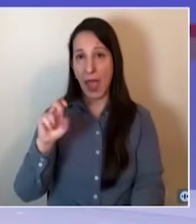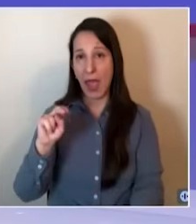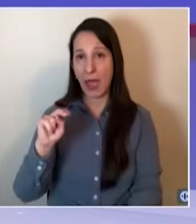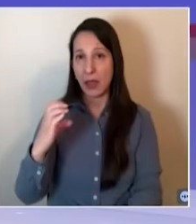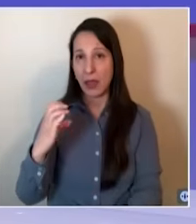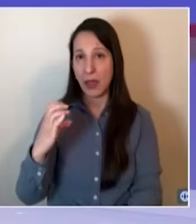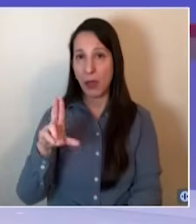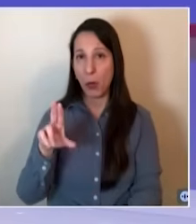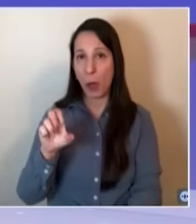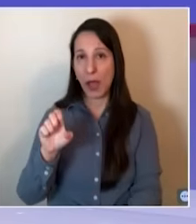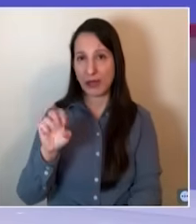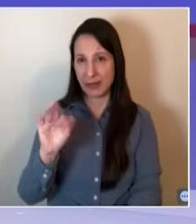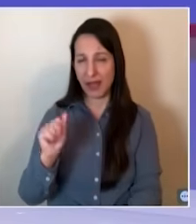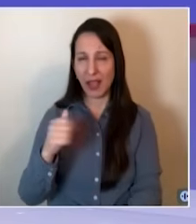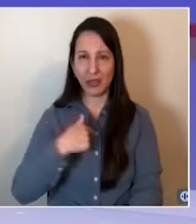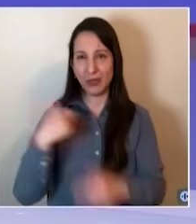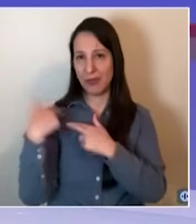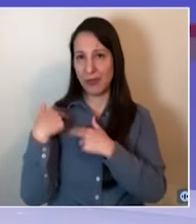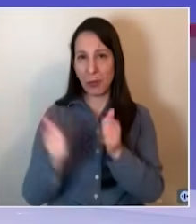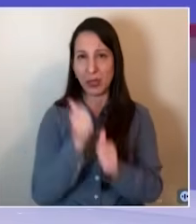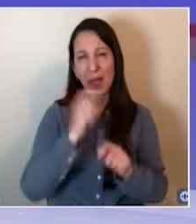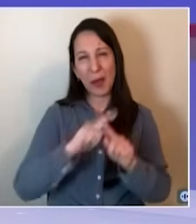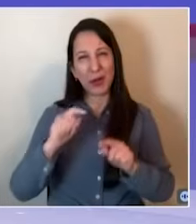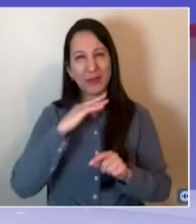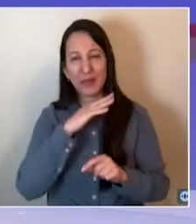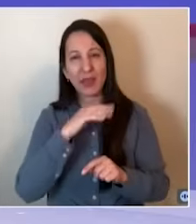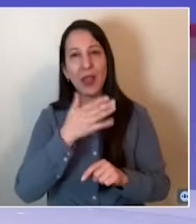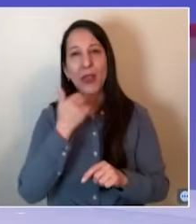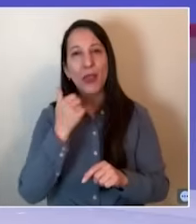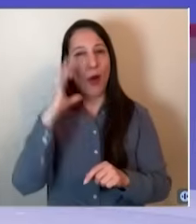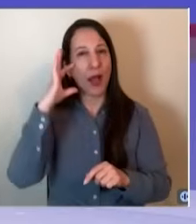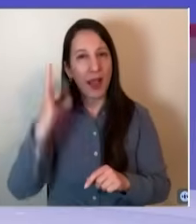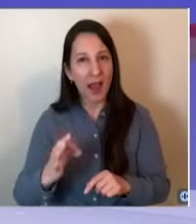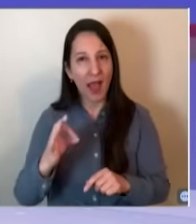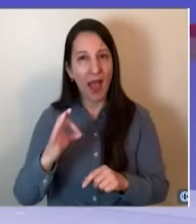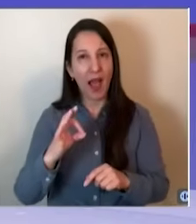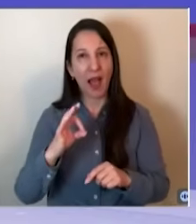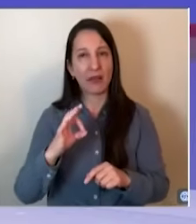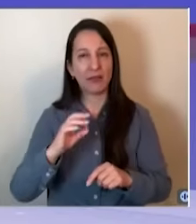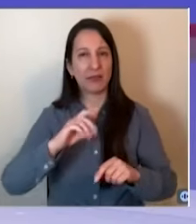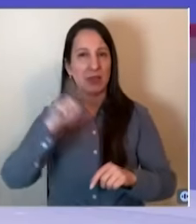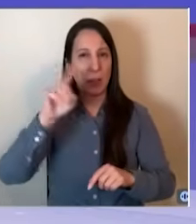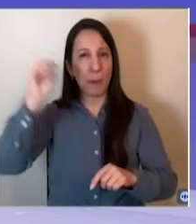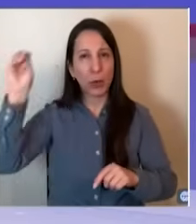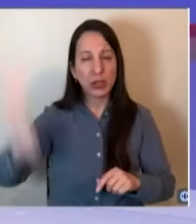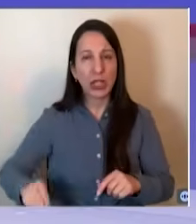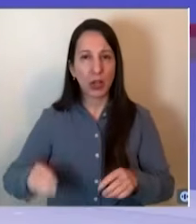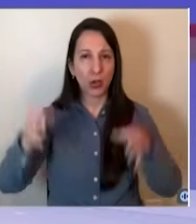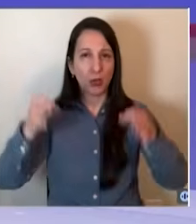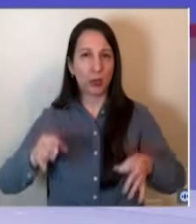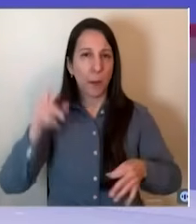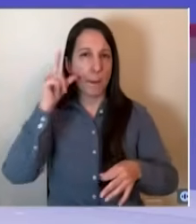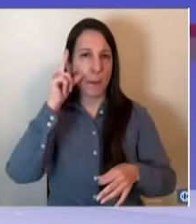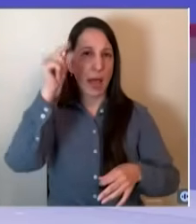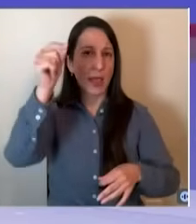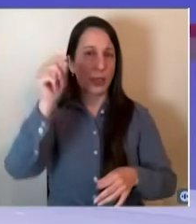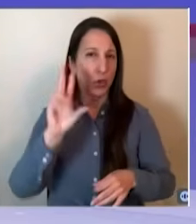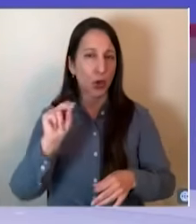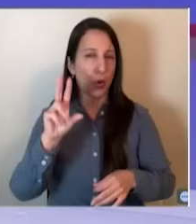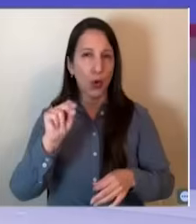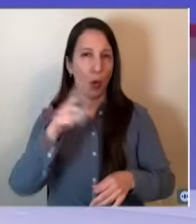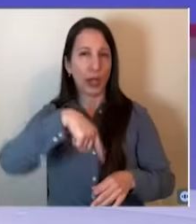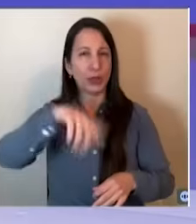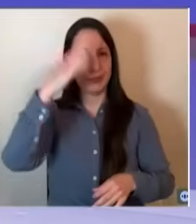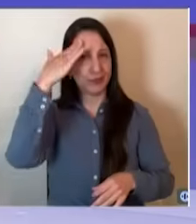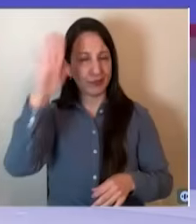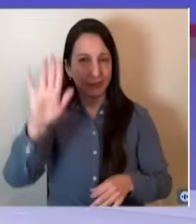lo que voy a decir. No hay que creerle a ninguna encuesta como método de predicción, porque no son bolas de cristal.